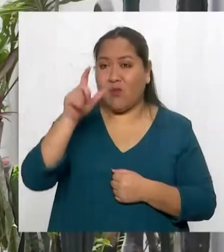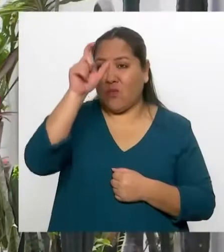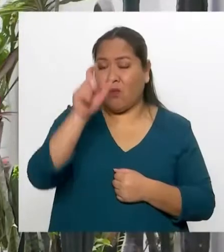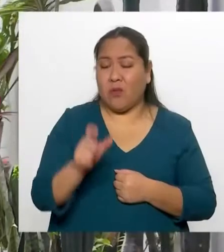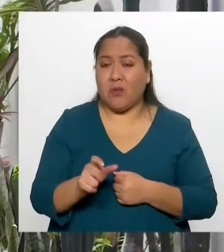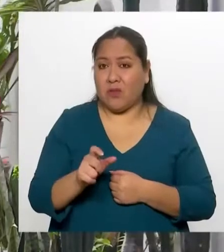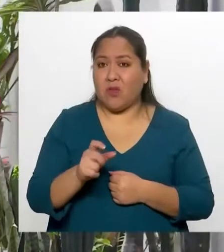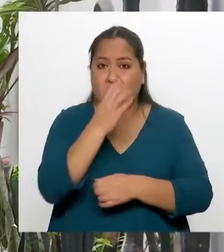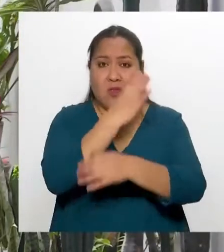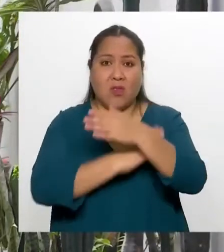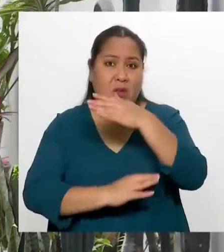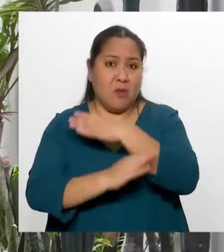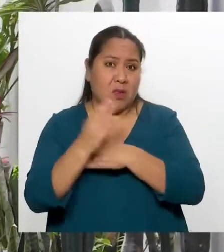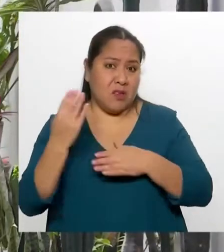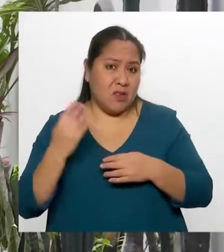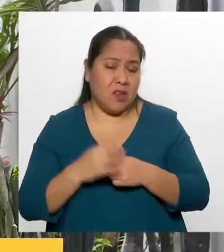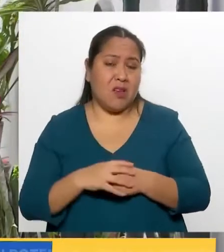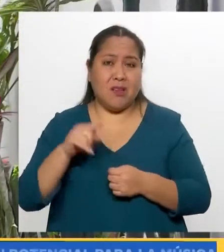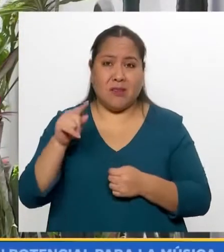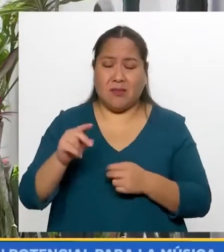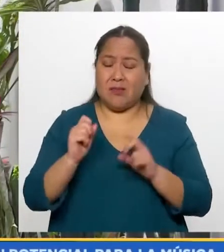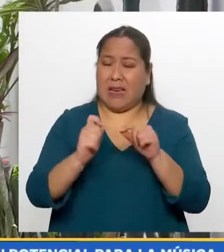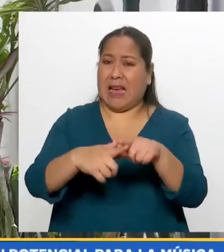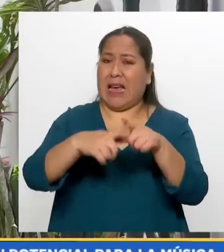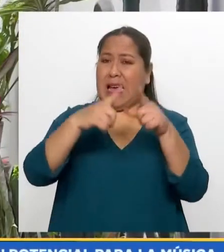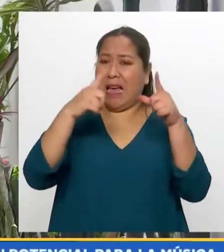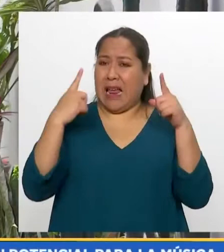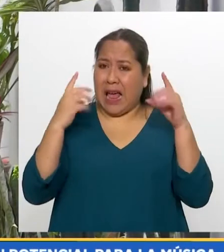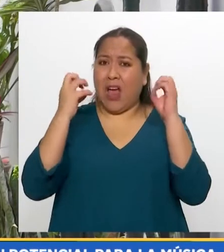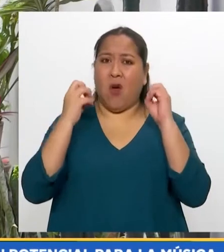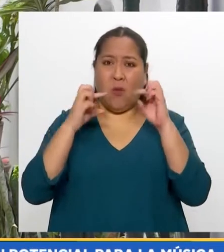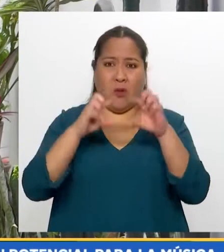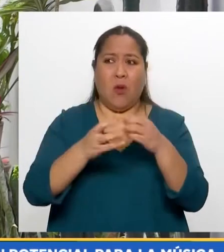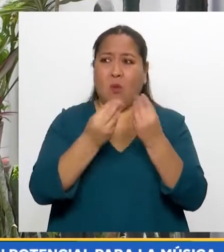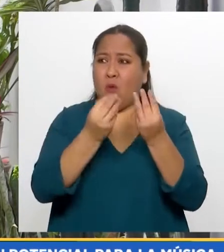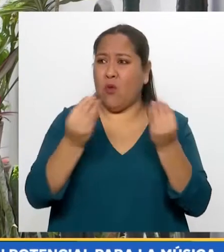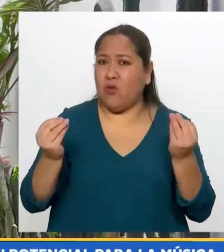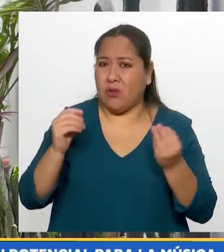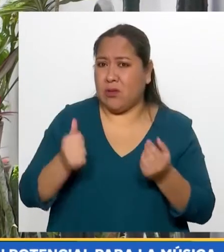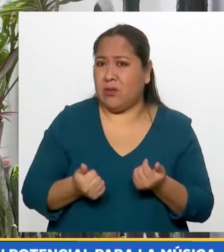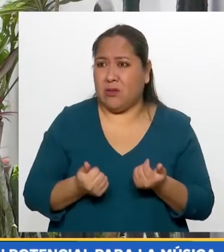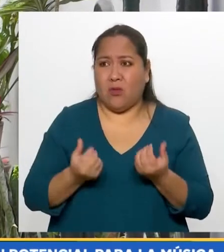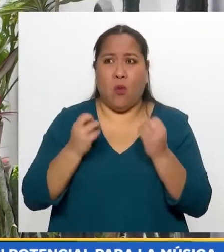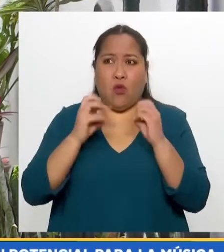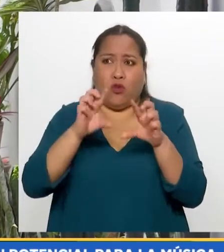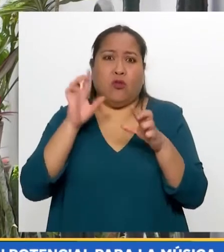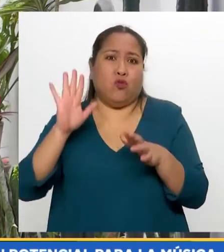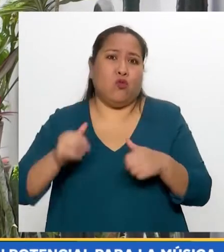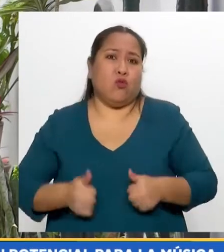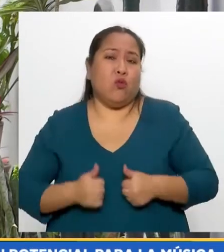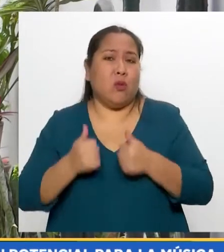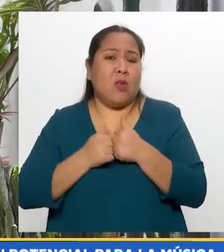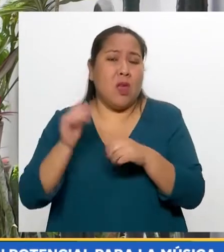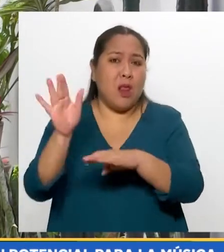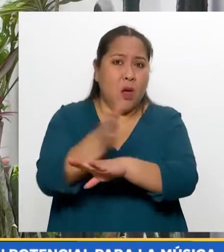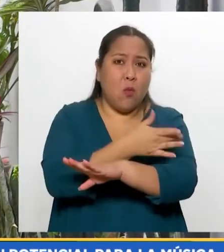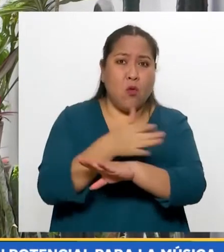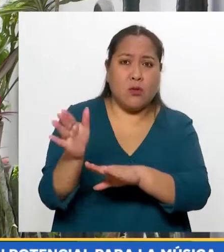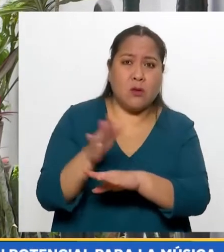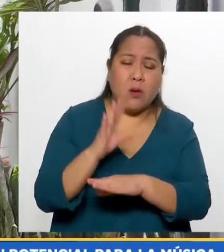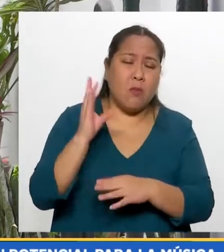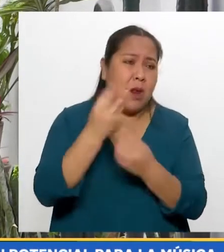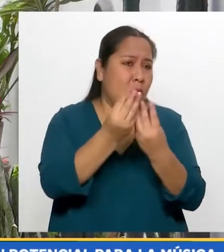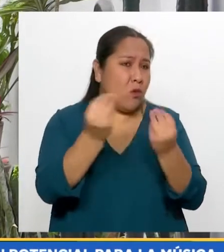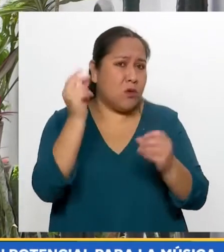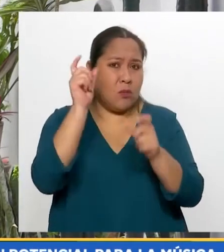Chicos con discapacidad definitivamente tienen un gran potencial en muchas otras áreas de su vida, ¿no? Y la